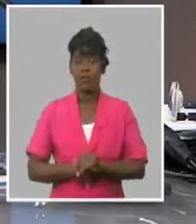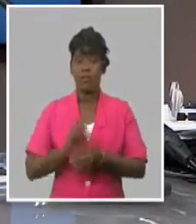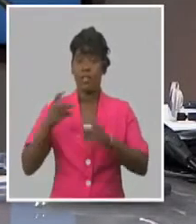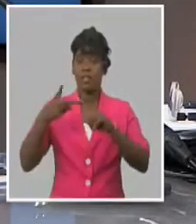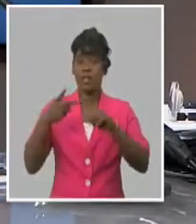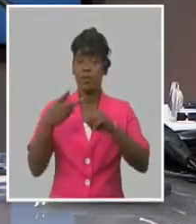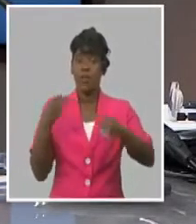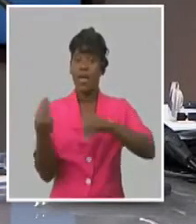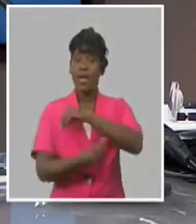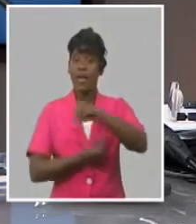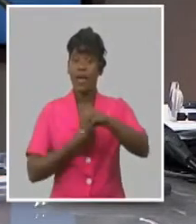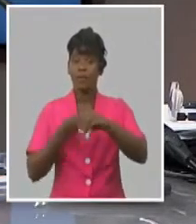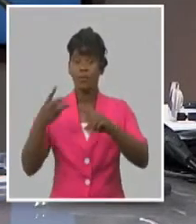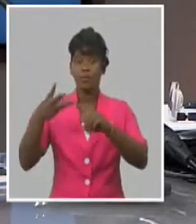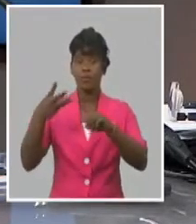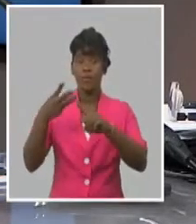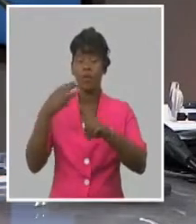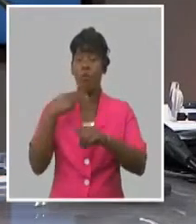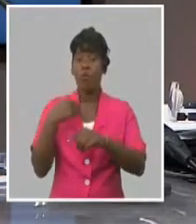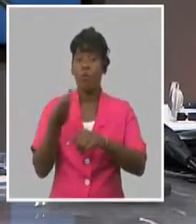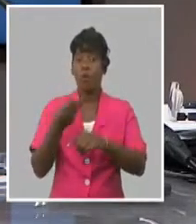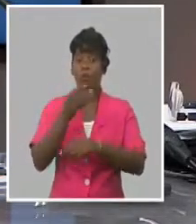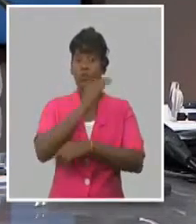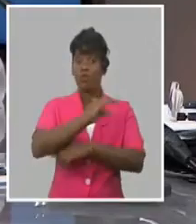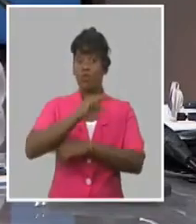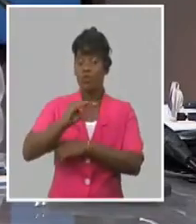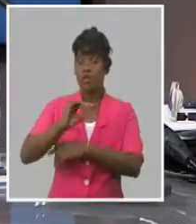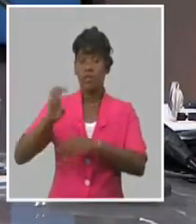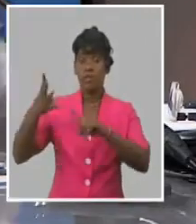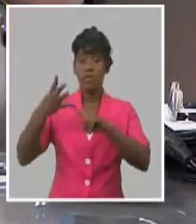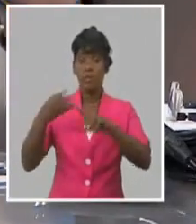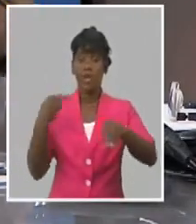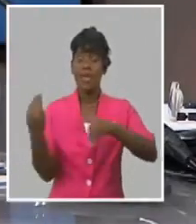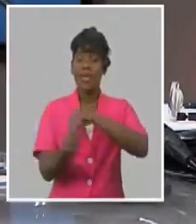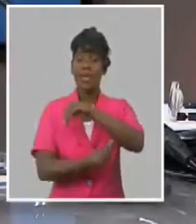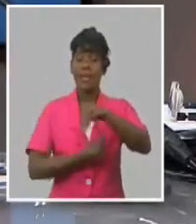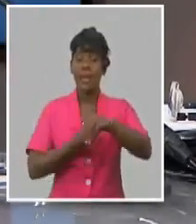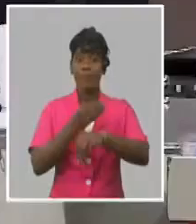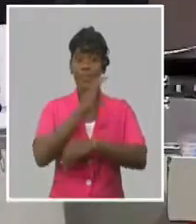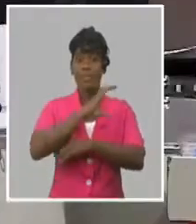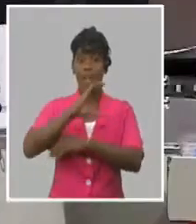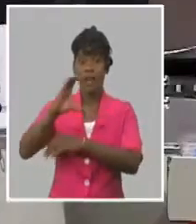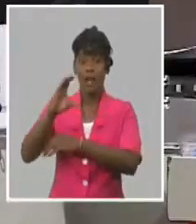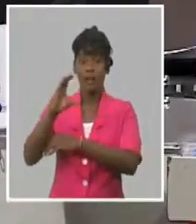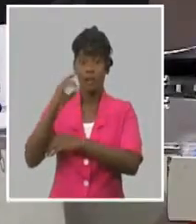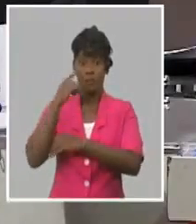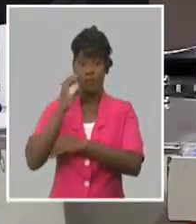gradualmente y hacer una reforma de salario. Solo hacer una reforma de salario es un problema.